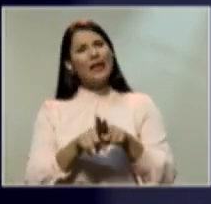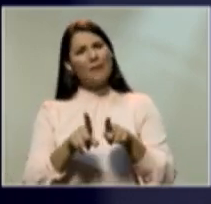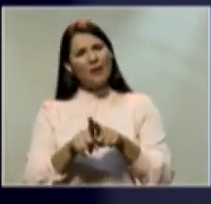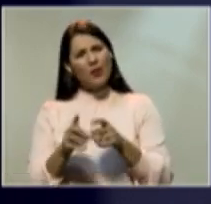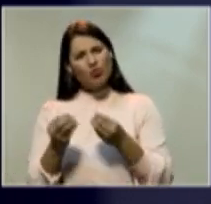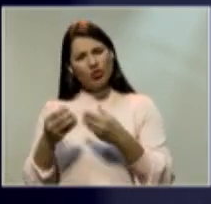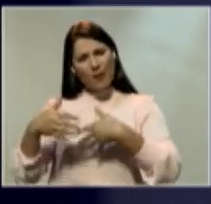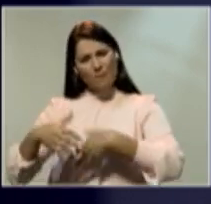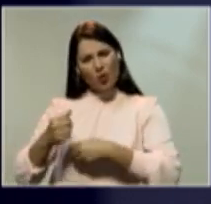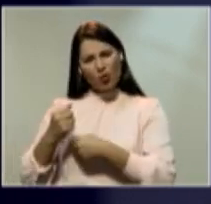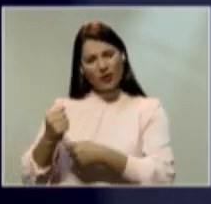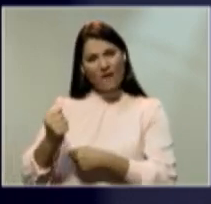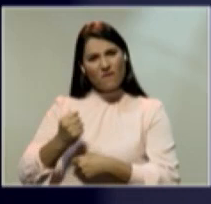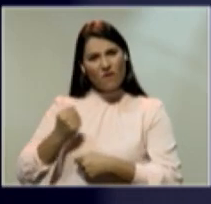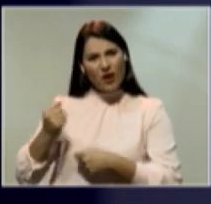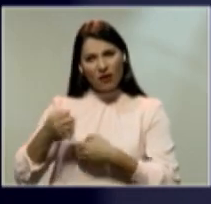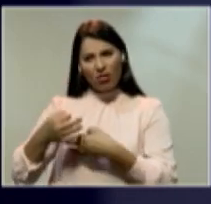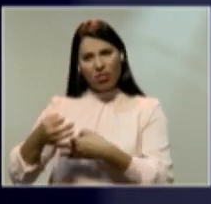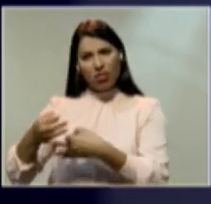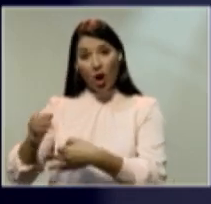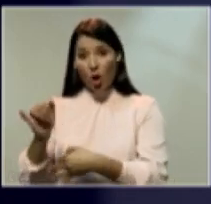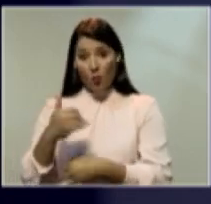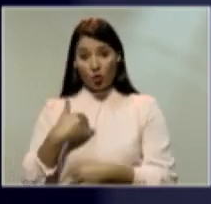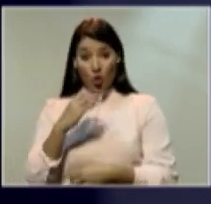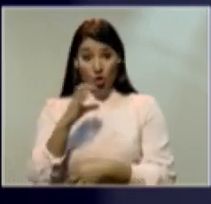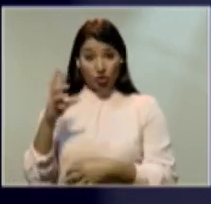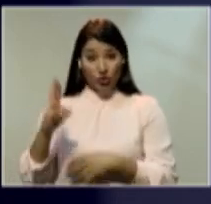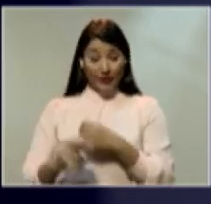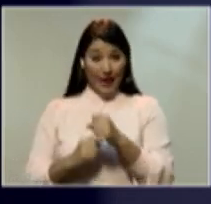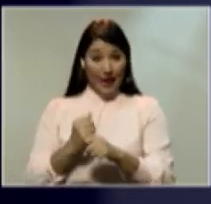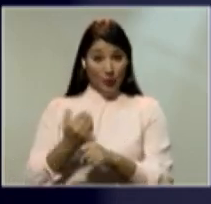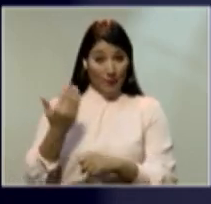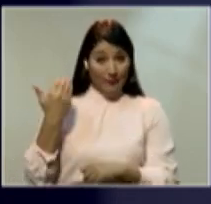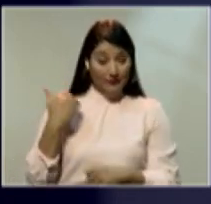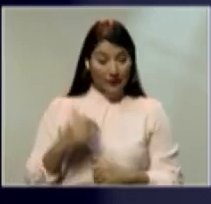muy fuertes y prolongadas como las que vivió Costa Rica el año pasado,